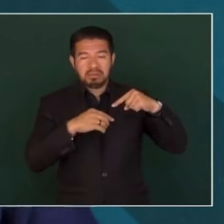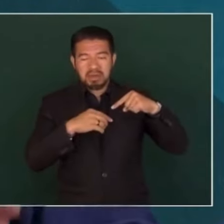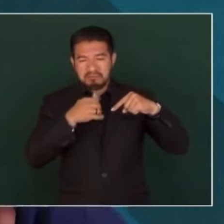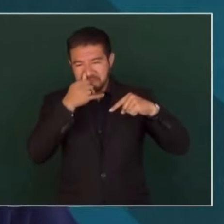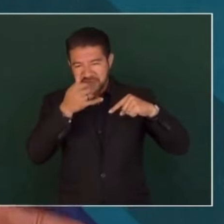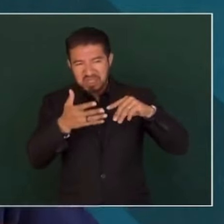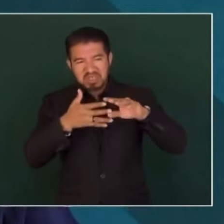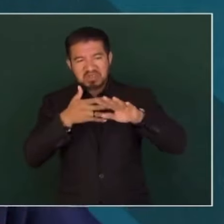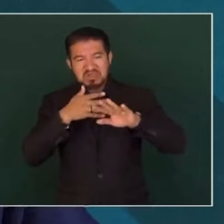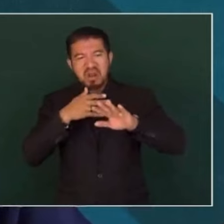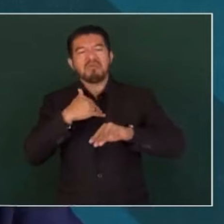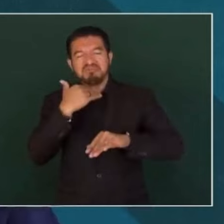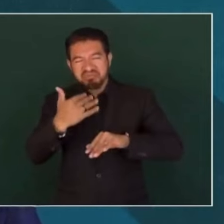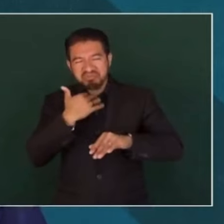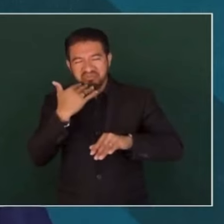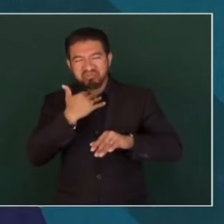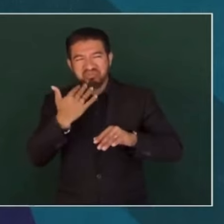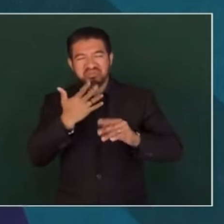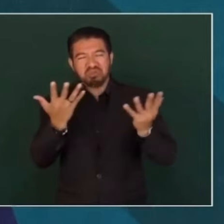ni que se manche